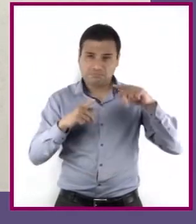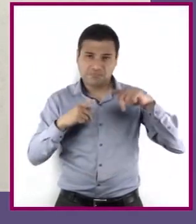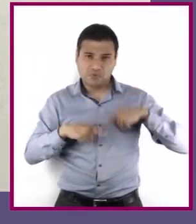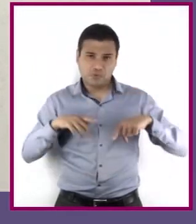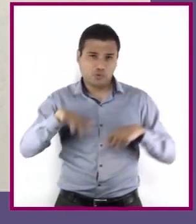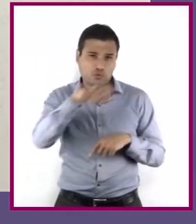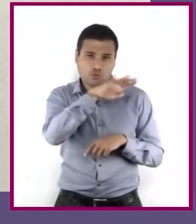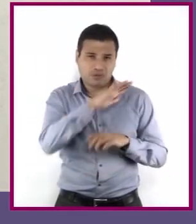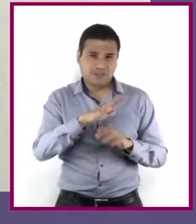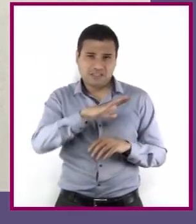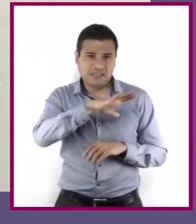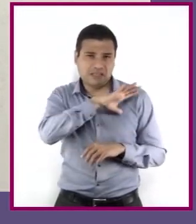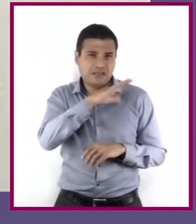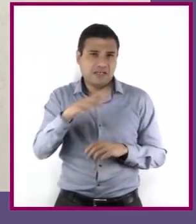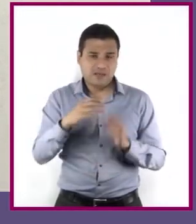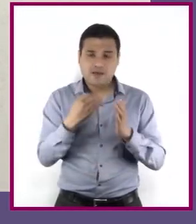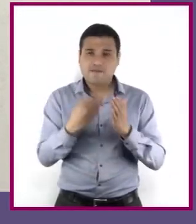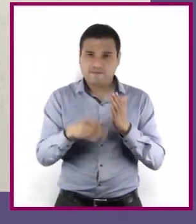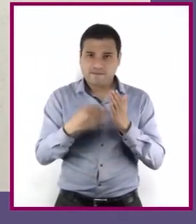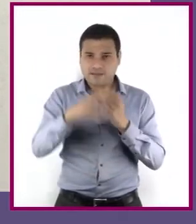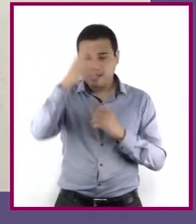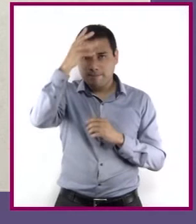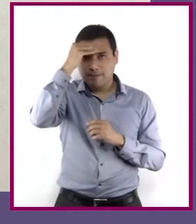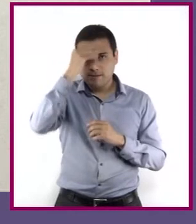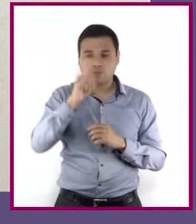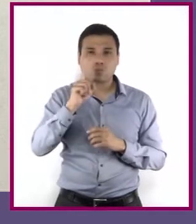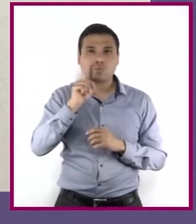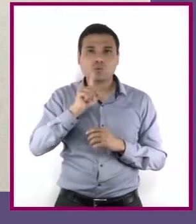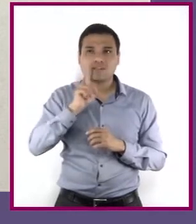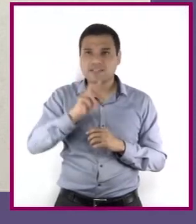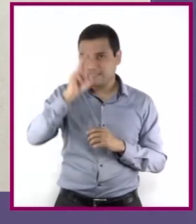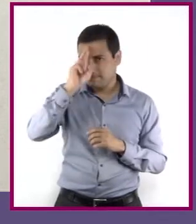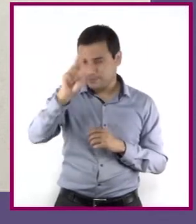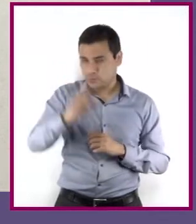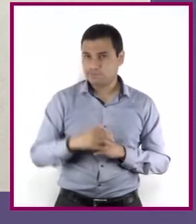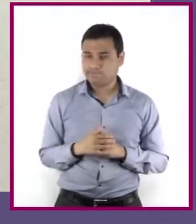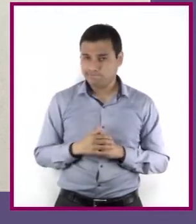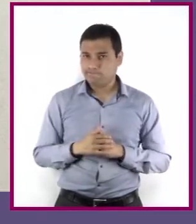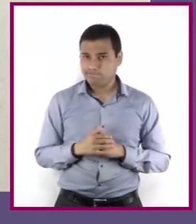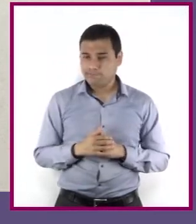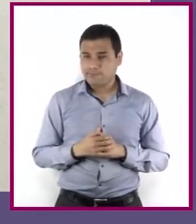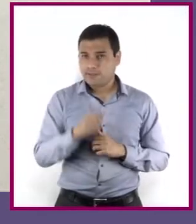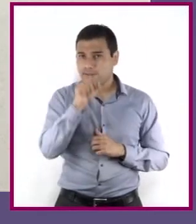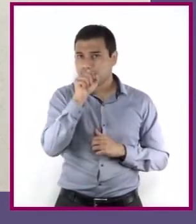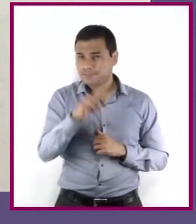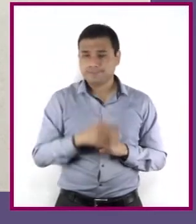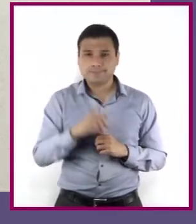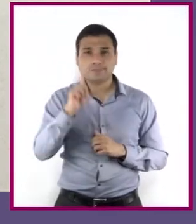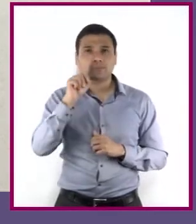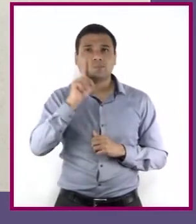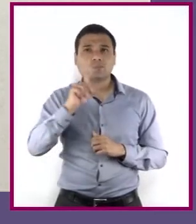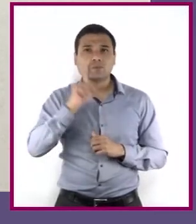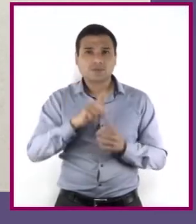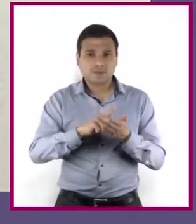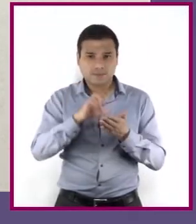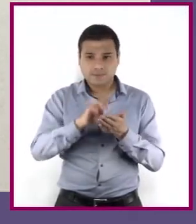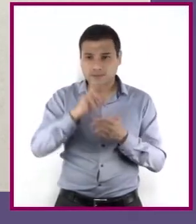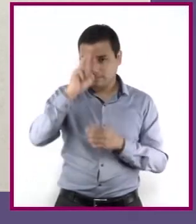en general le hace falta aprender a respetar a las mujeres en general y más aún a las mujeres con